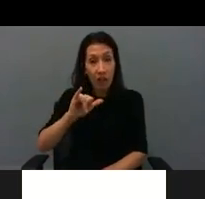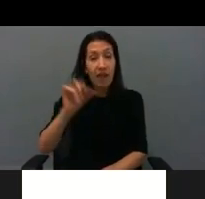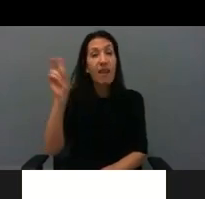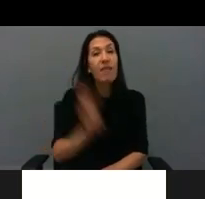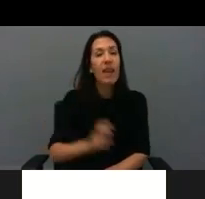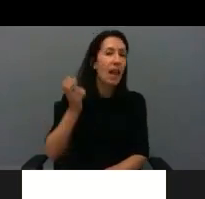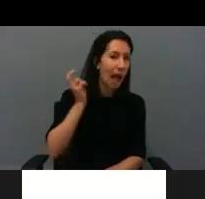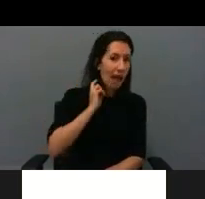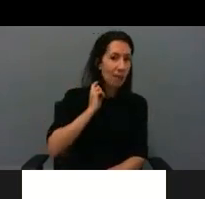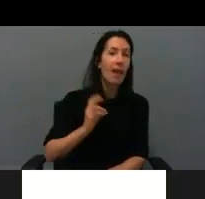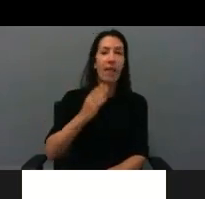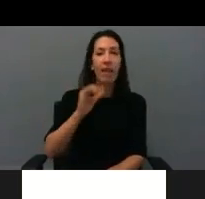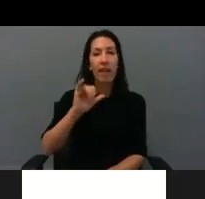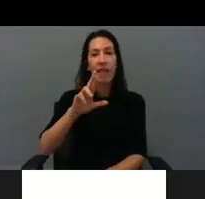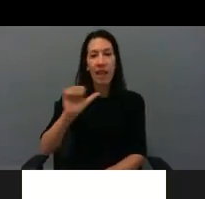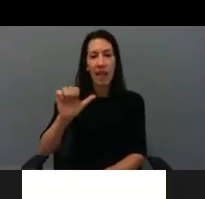nos va.